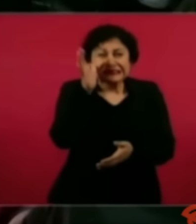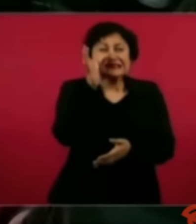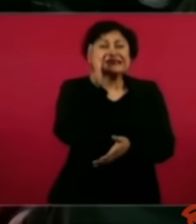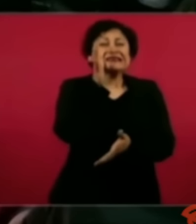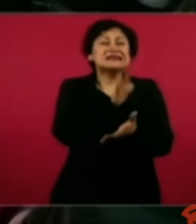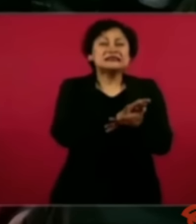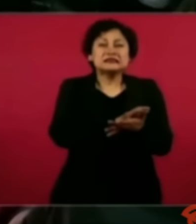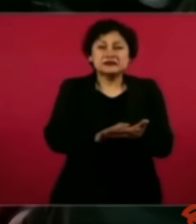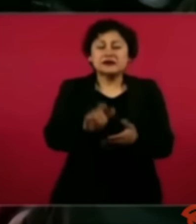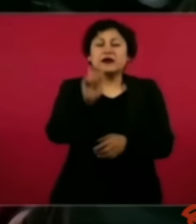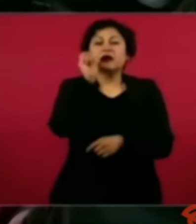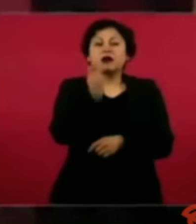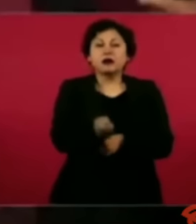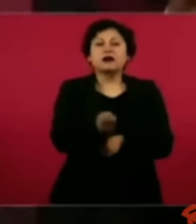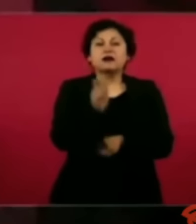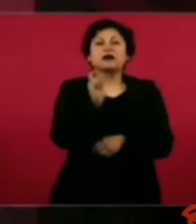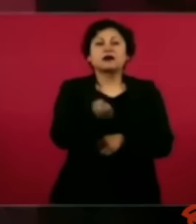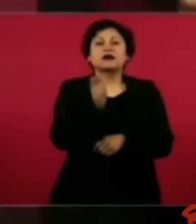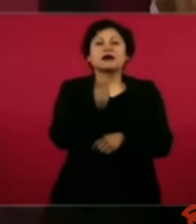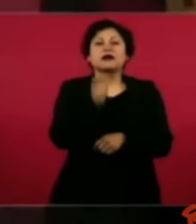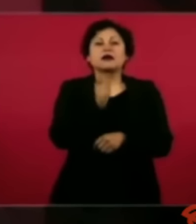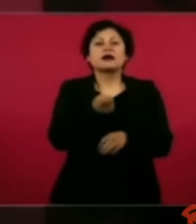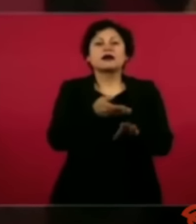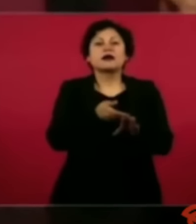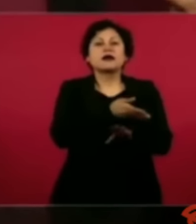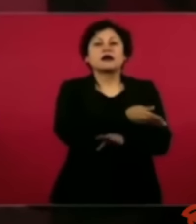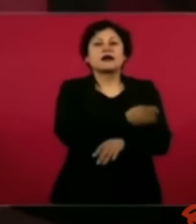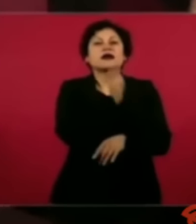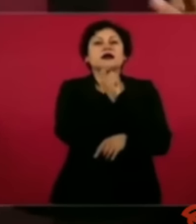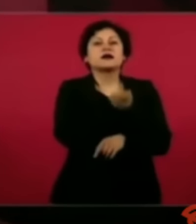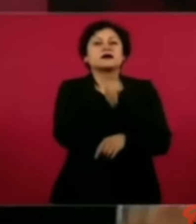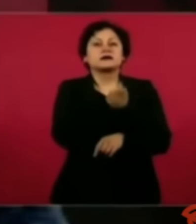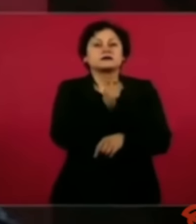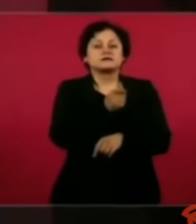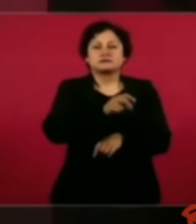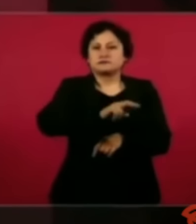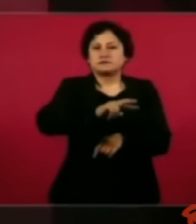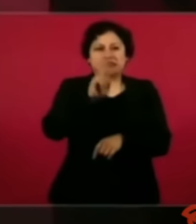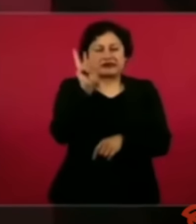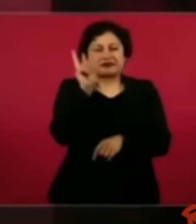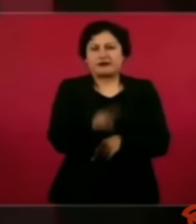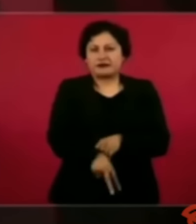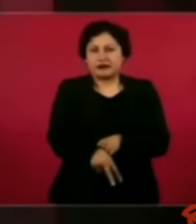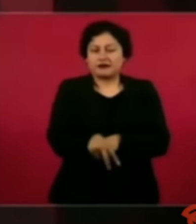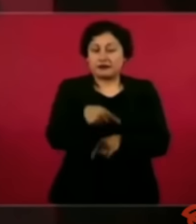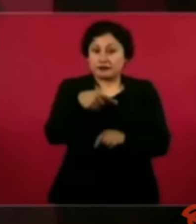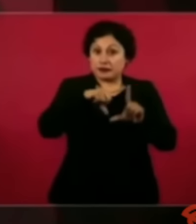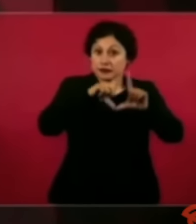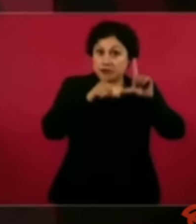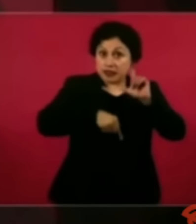era tanto lo que tenía nuestra nación,